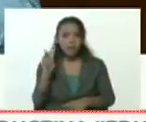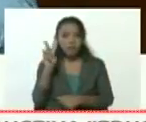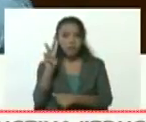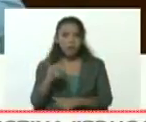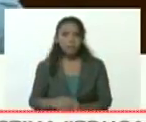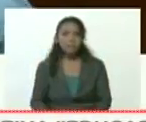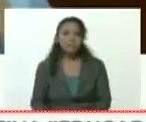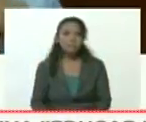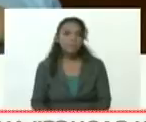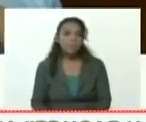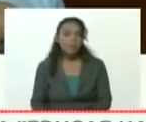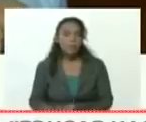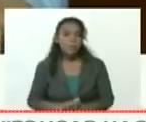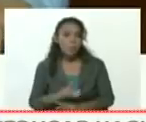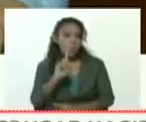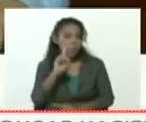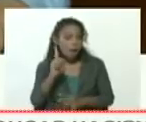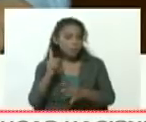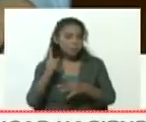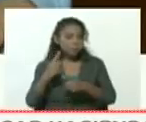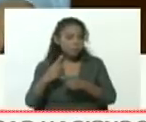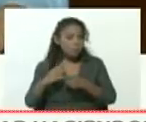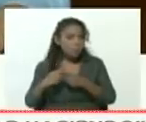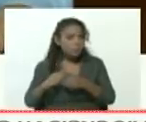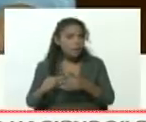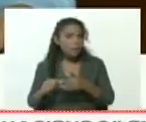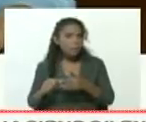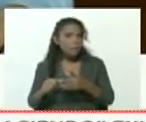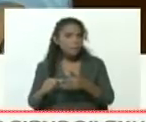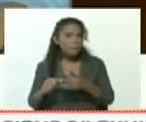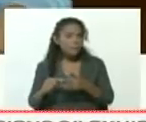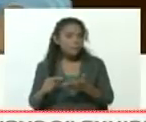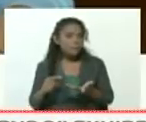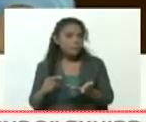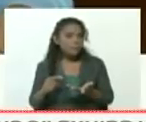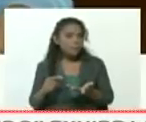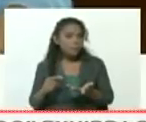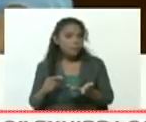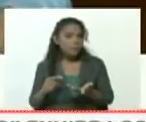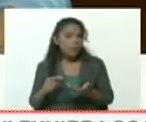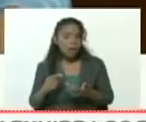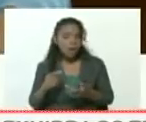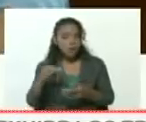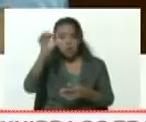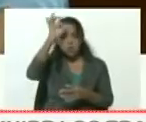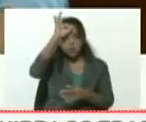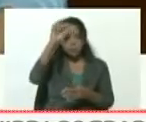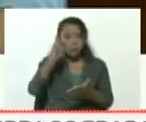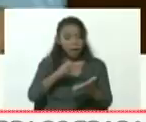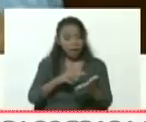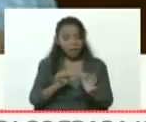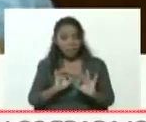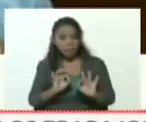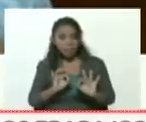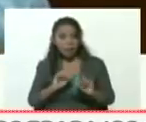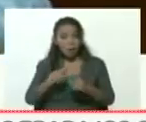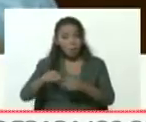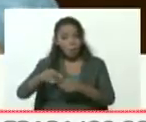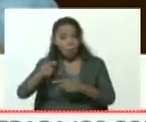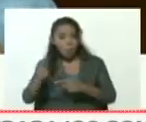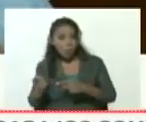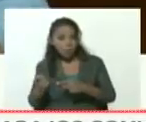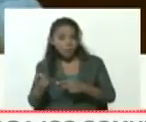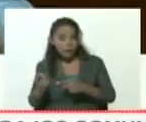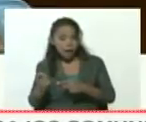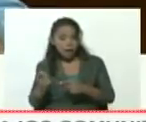Porque una cosa es que uno sepa leer y escribir, que no debe ocurrir, y otra que basado en eso